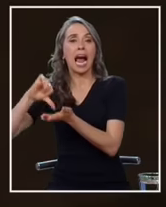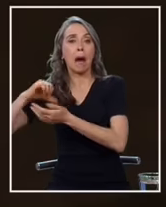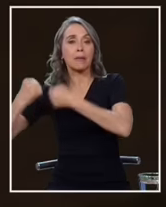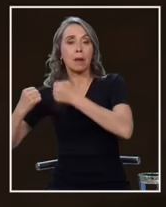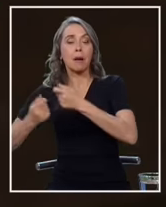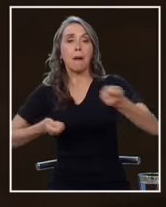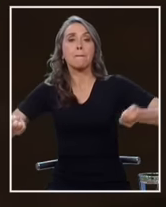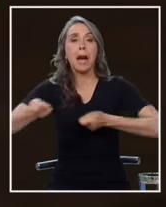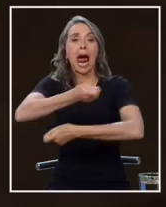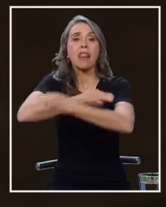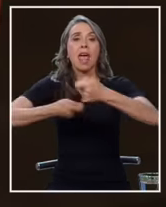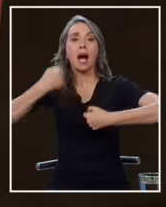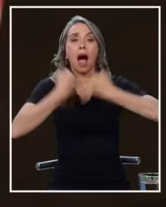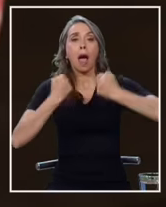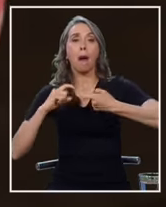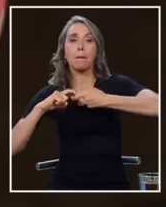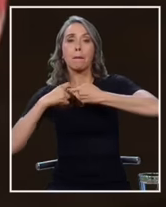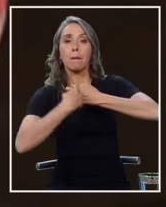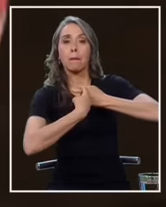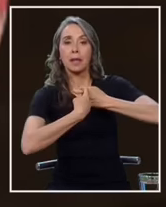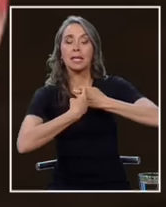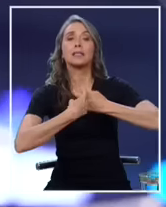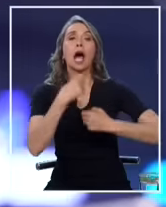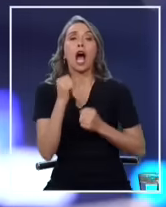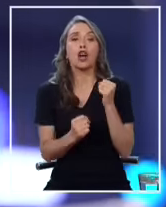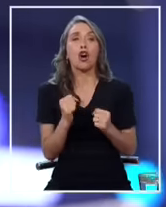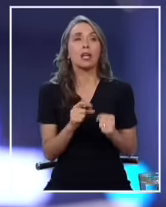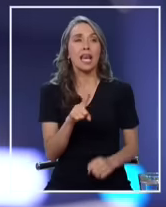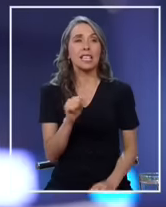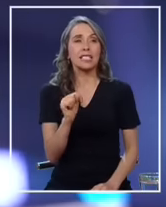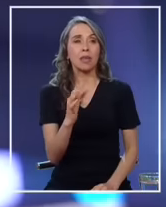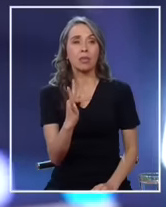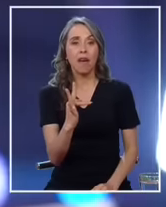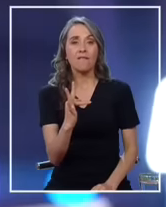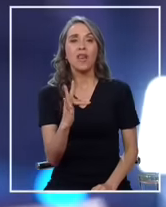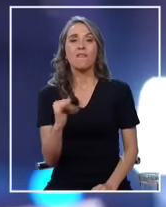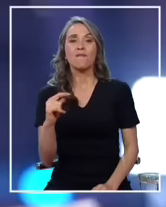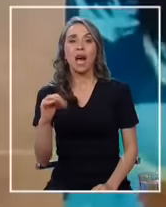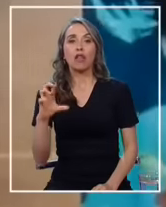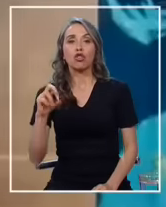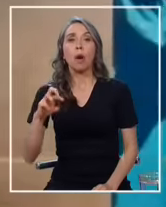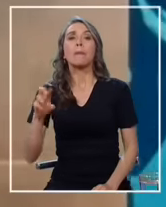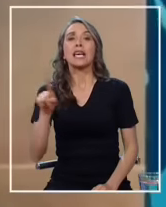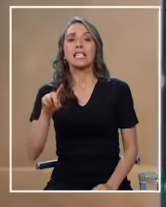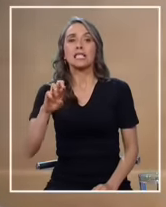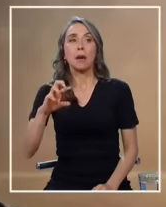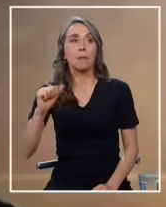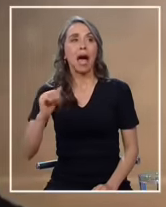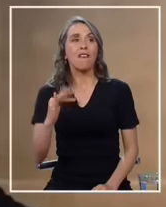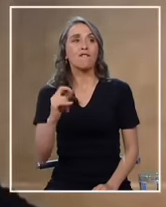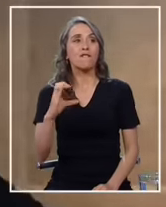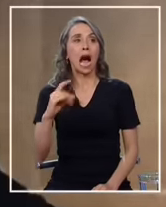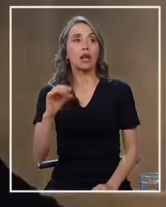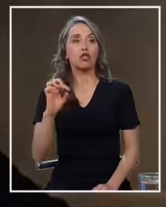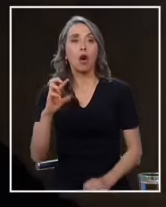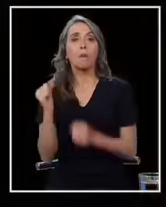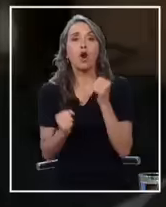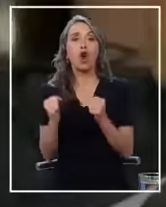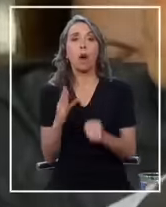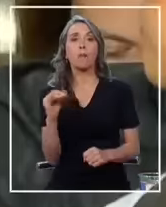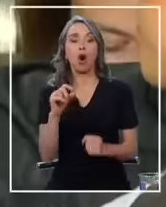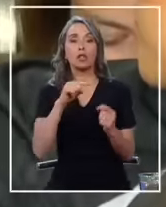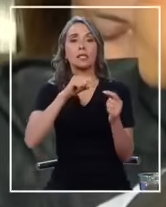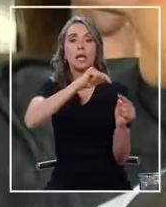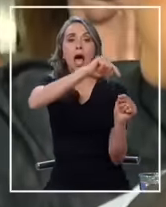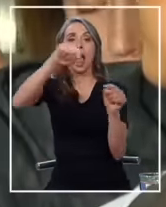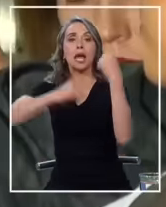un holding en el que también funcionaban la corredora STF, Factop S.P.A. y Factop Corredores de Bolsa. Esto es el origen